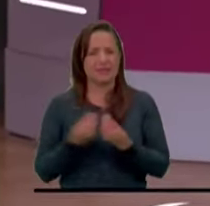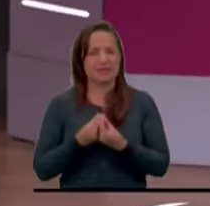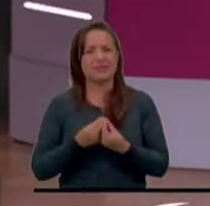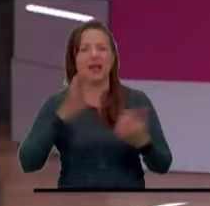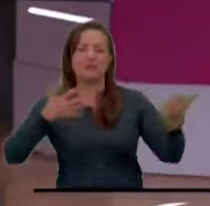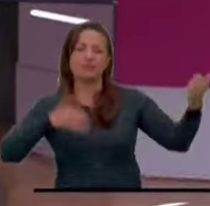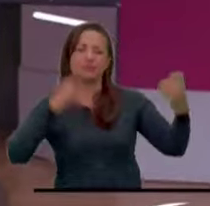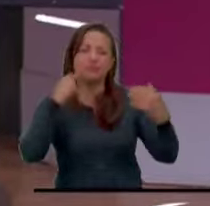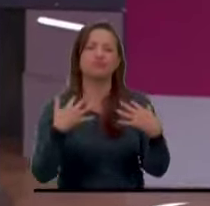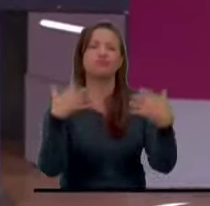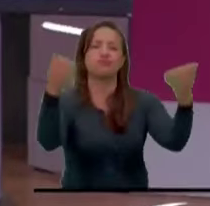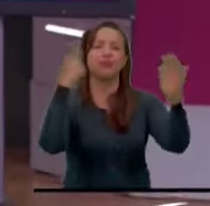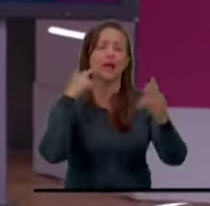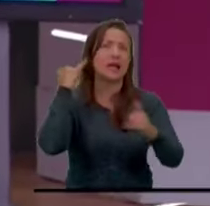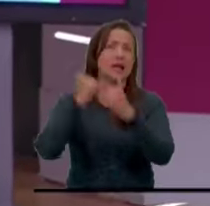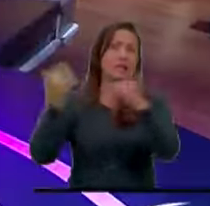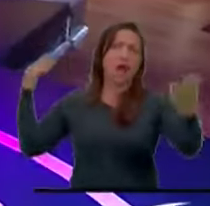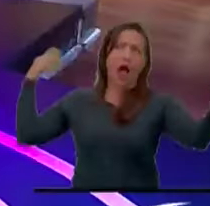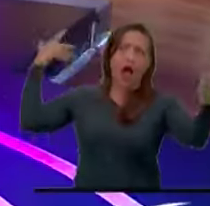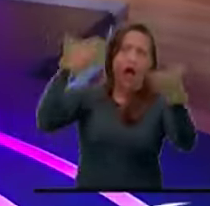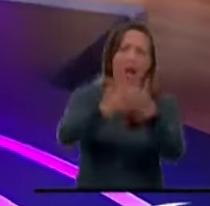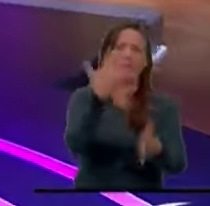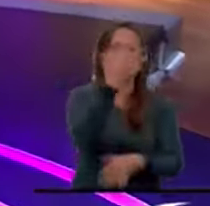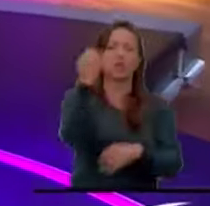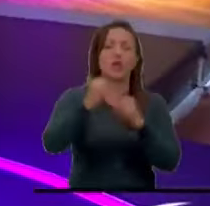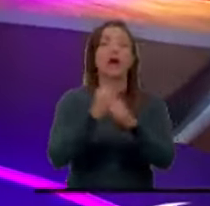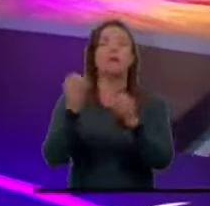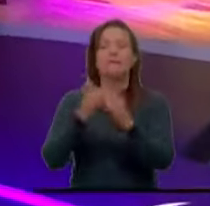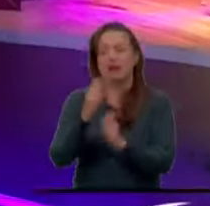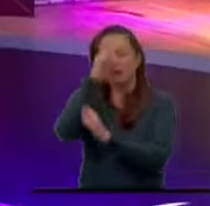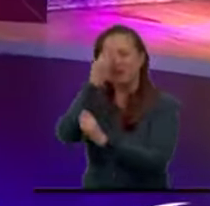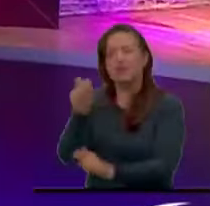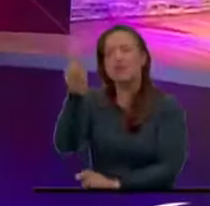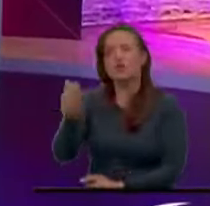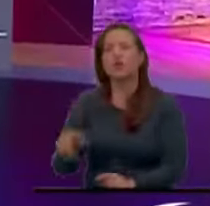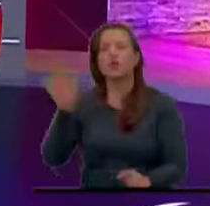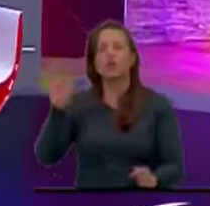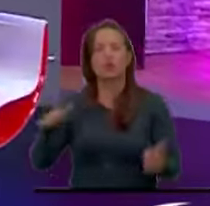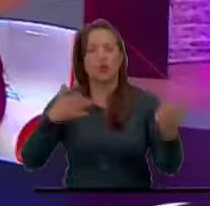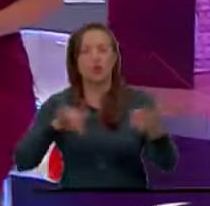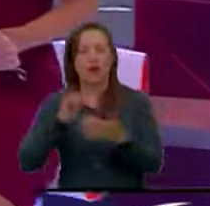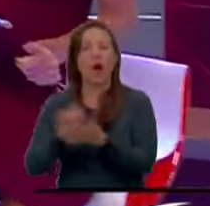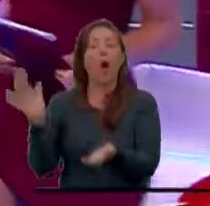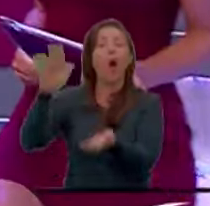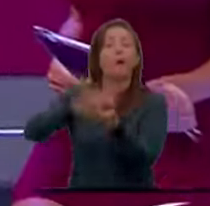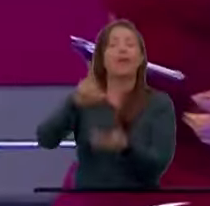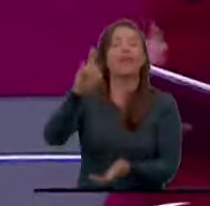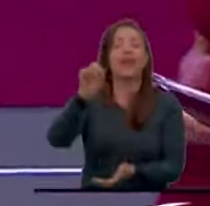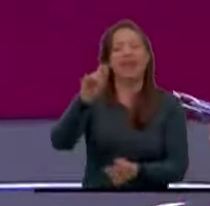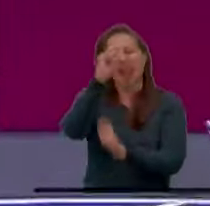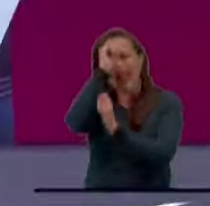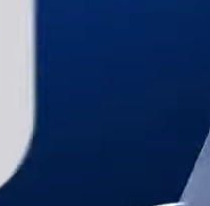centro de Bogotá se les rinde un homenaje. Daniela Buccelli está allá. Dani, ¿de qué se trata?